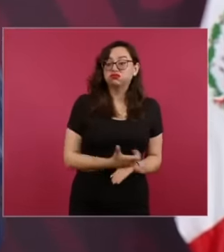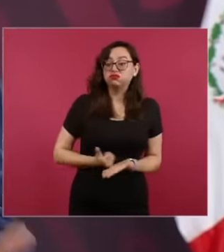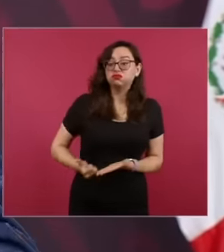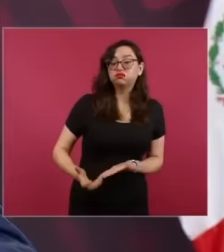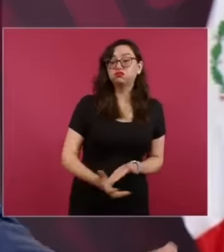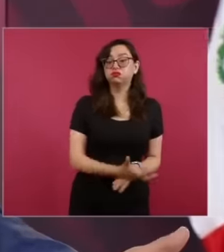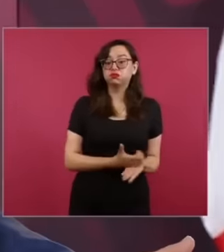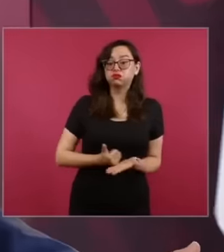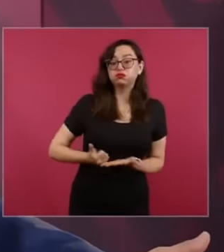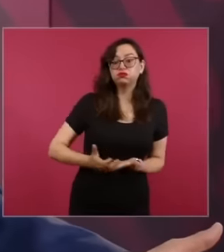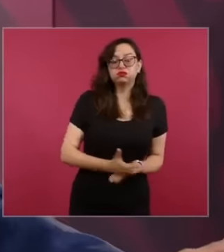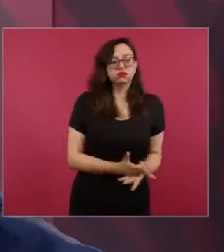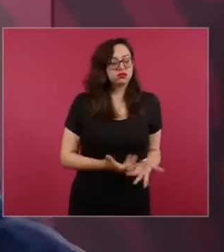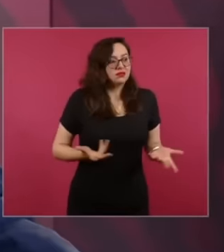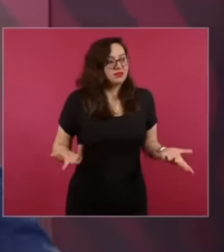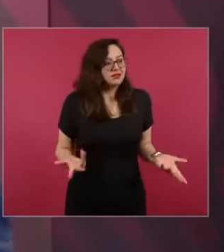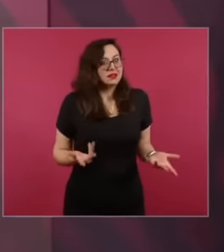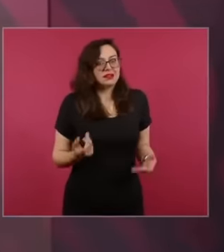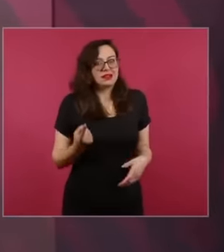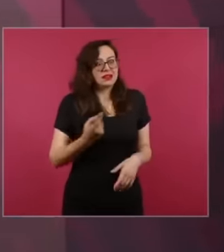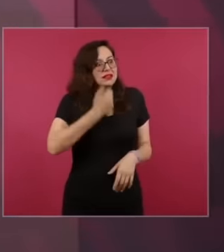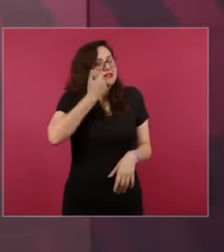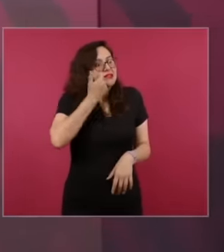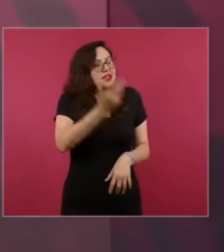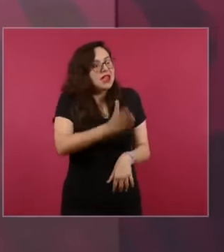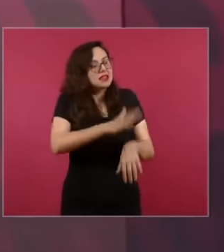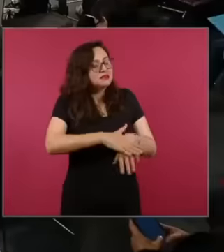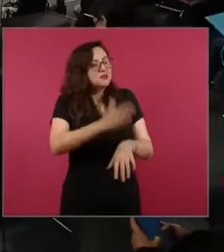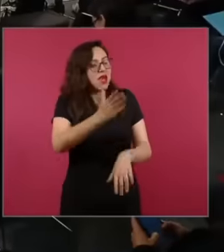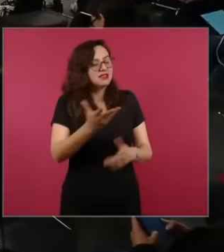Entonces, ¿qué cosa es lo que quieren?